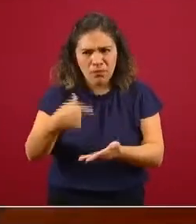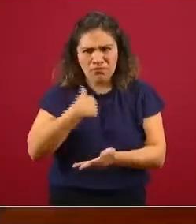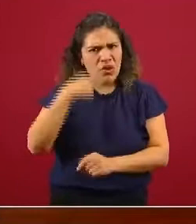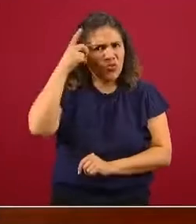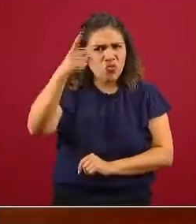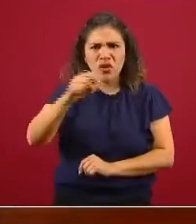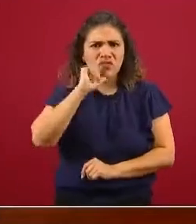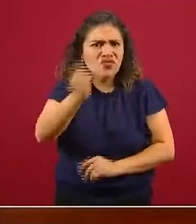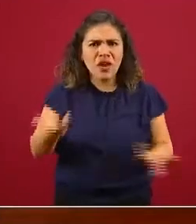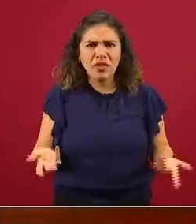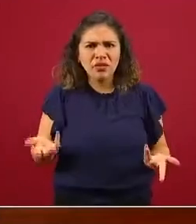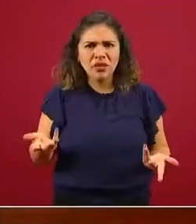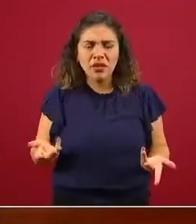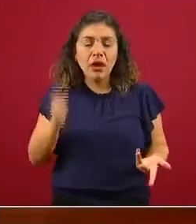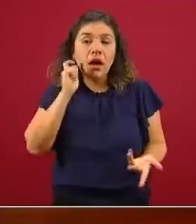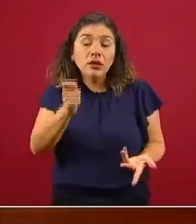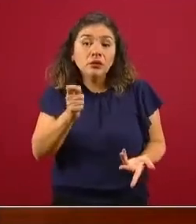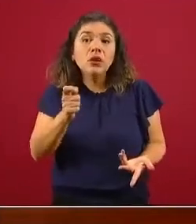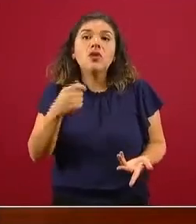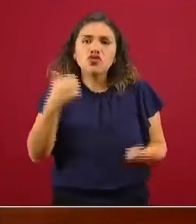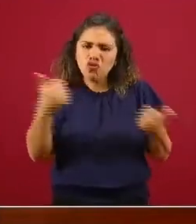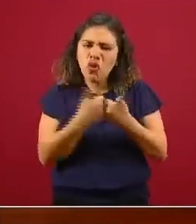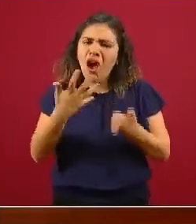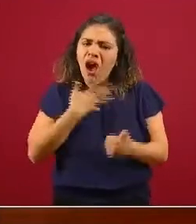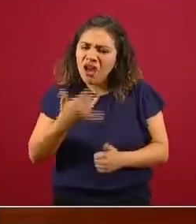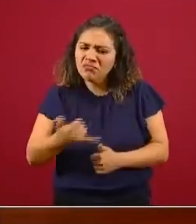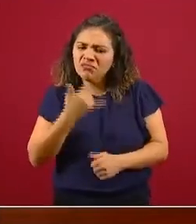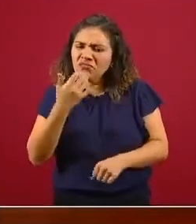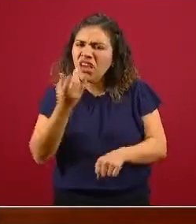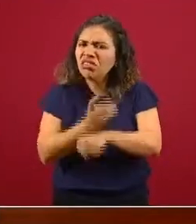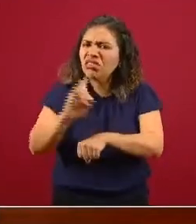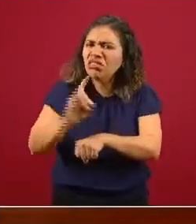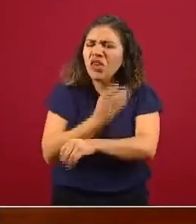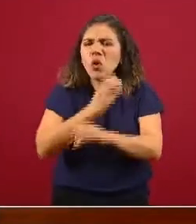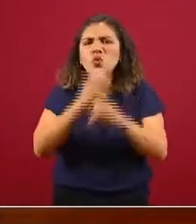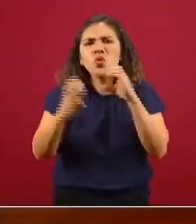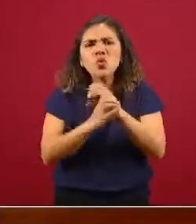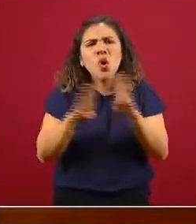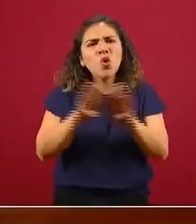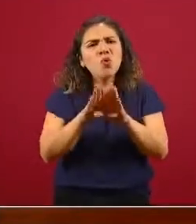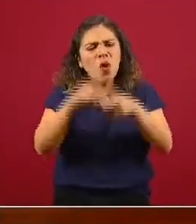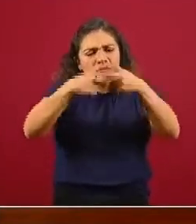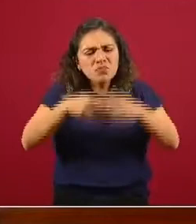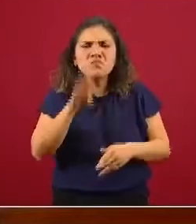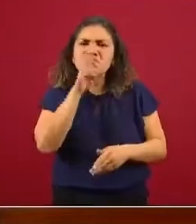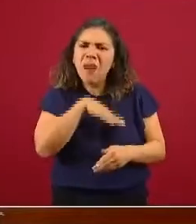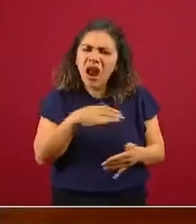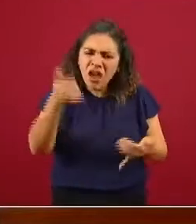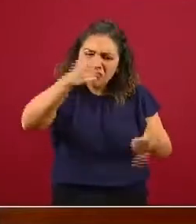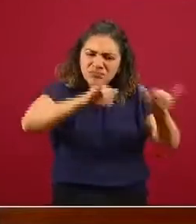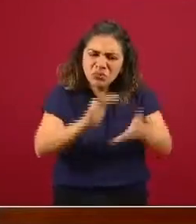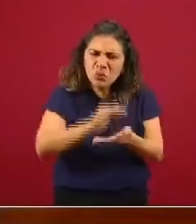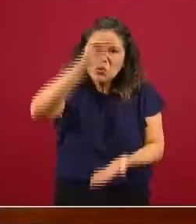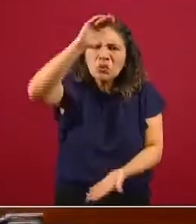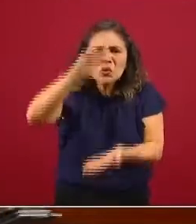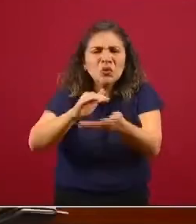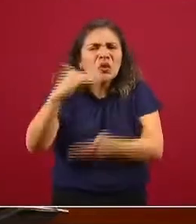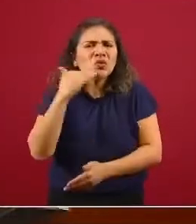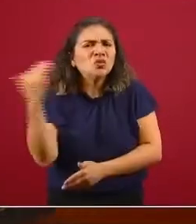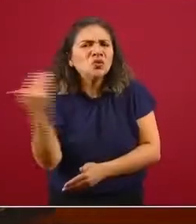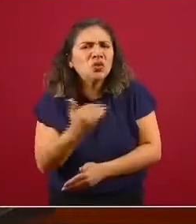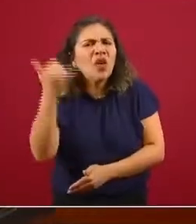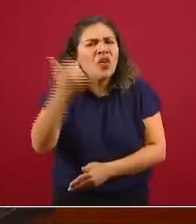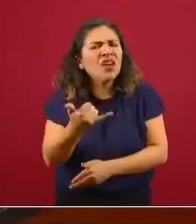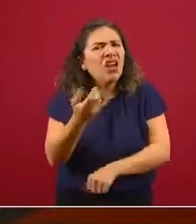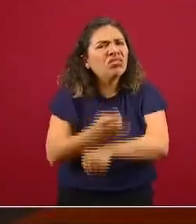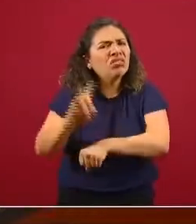de ellos, que presentó anomalías y variaciones en el volumen de la solución, además de